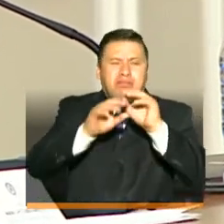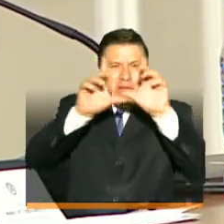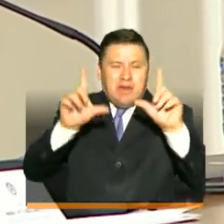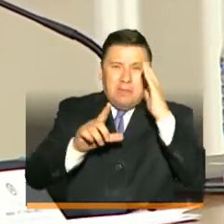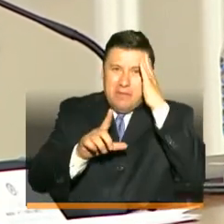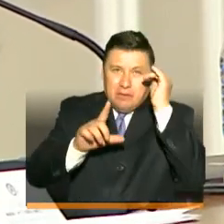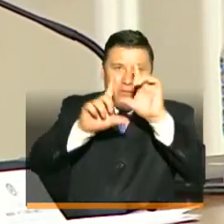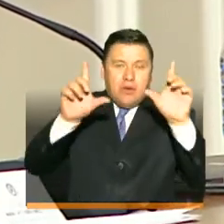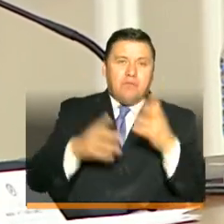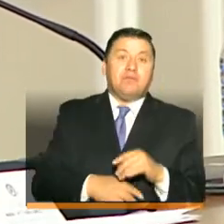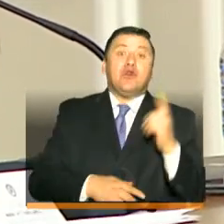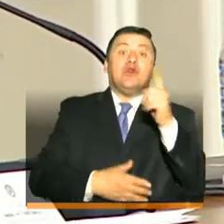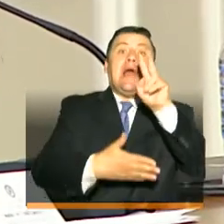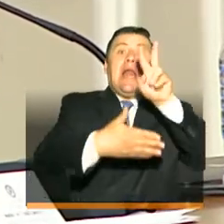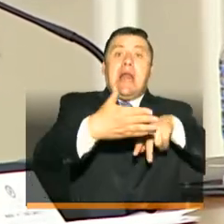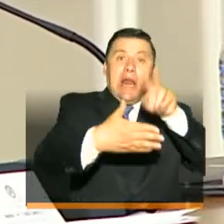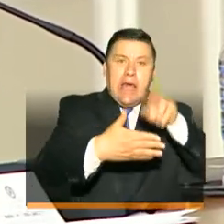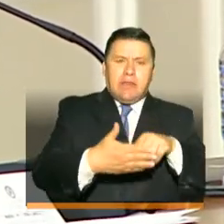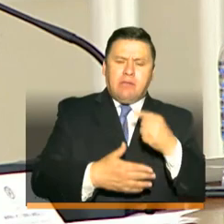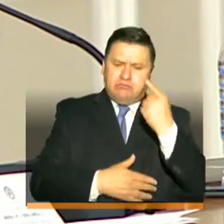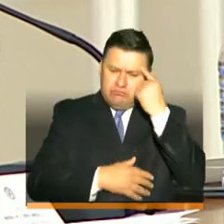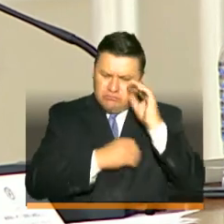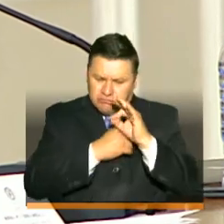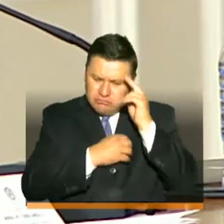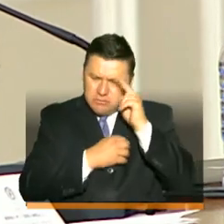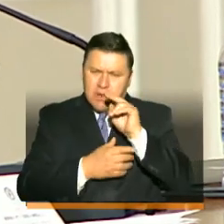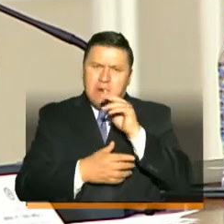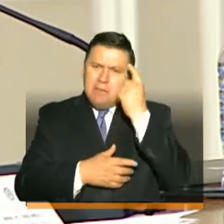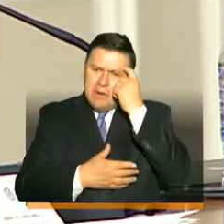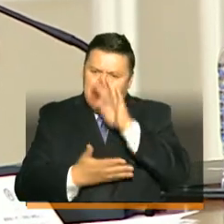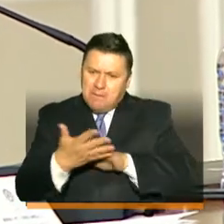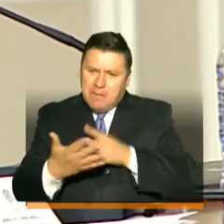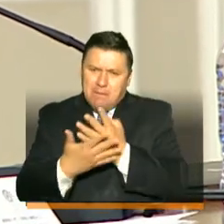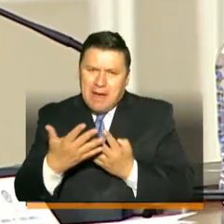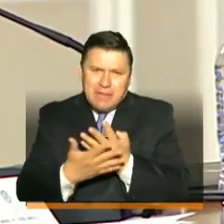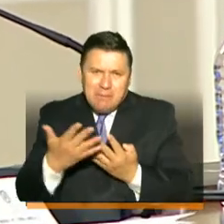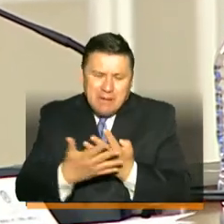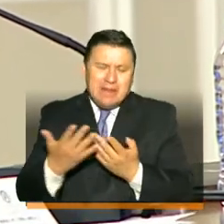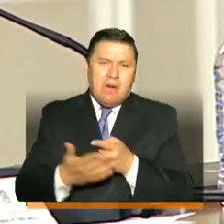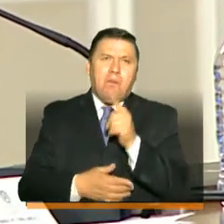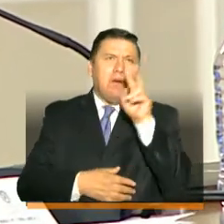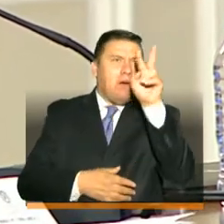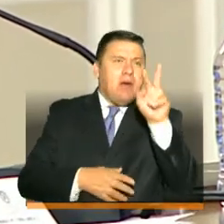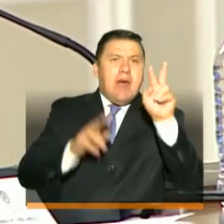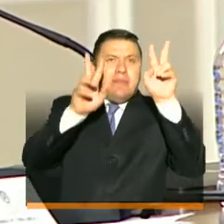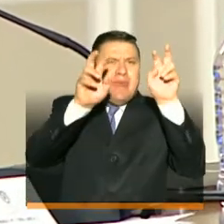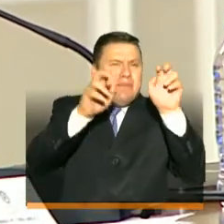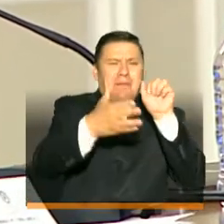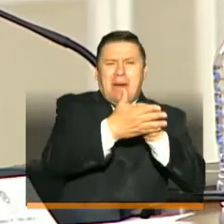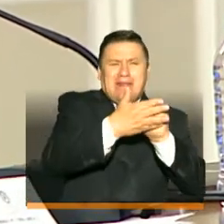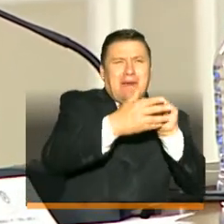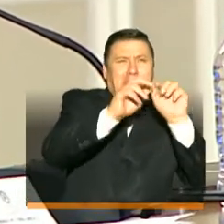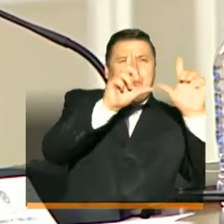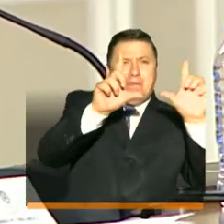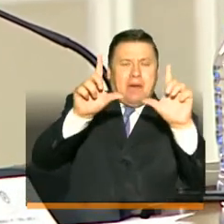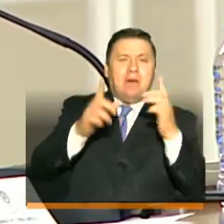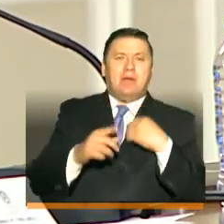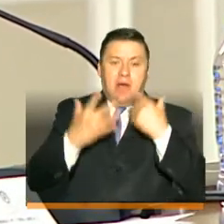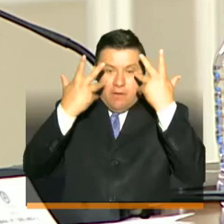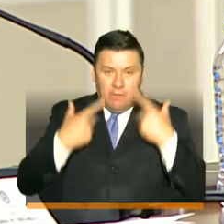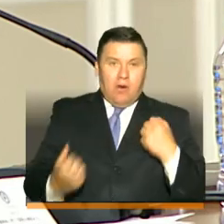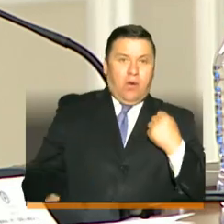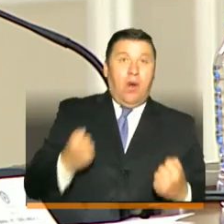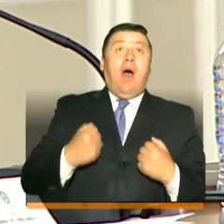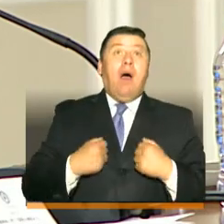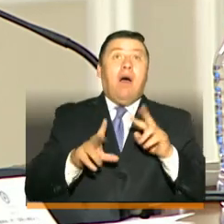no solamente estará lectura, pensamiento crítico, pensamiento matemático, también estará todo el tema de entrenamiento